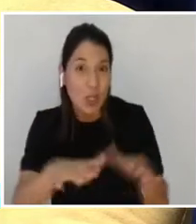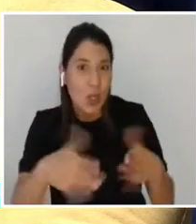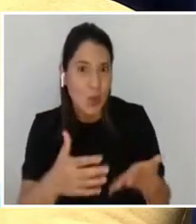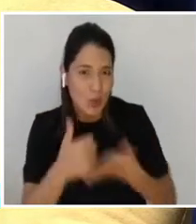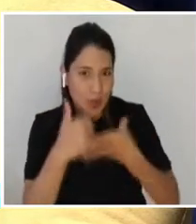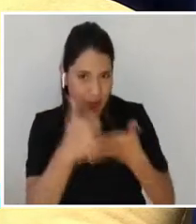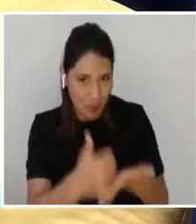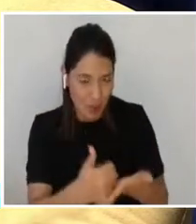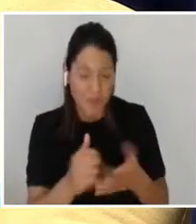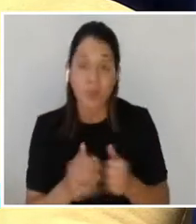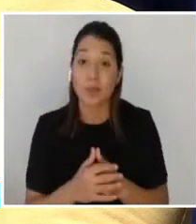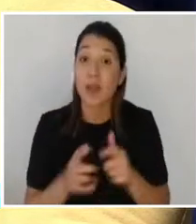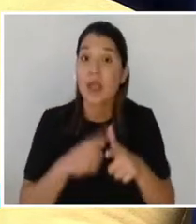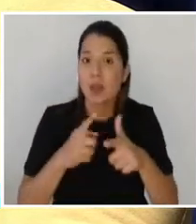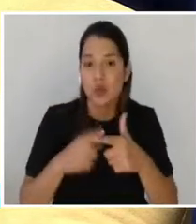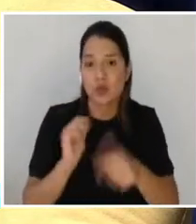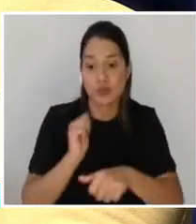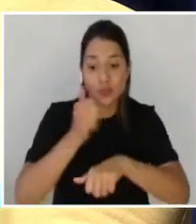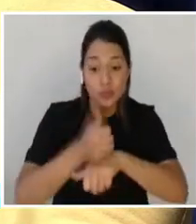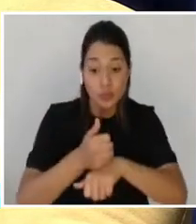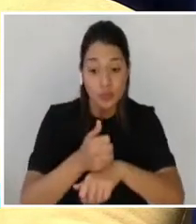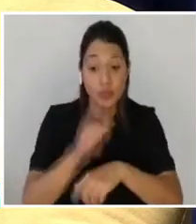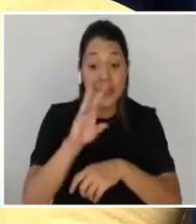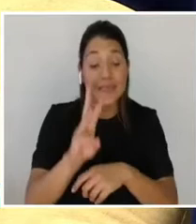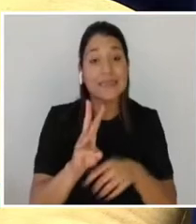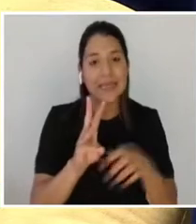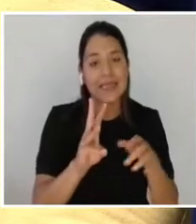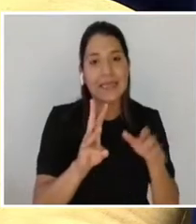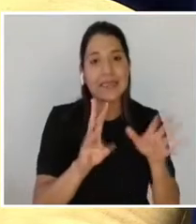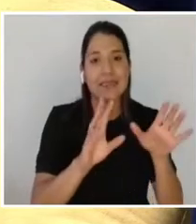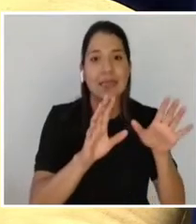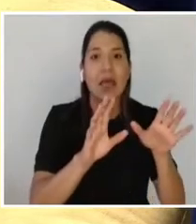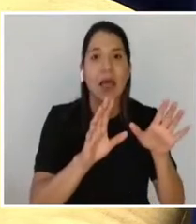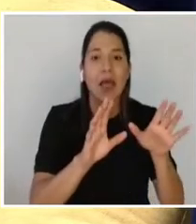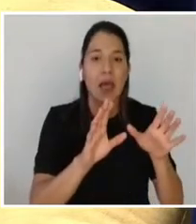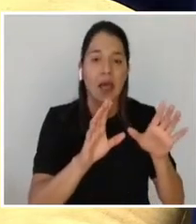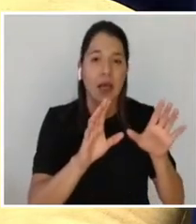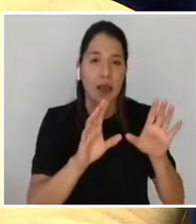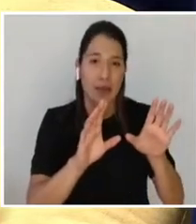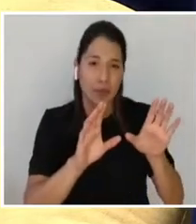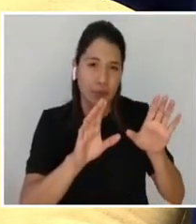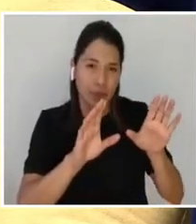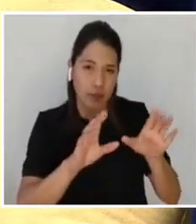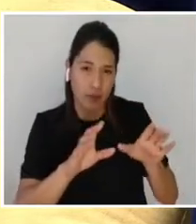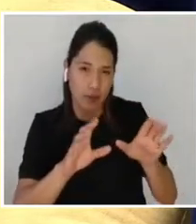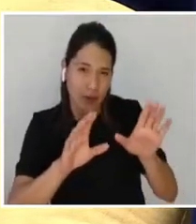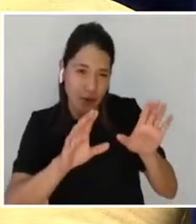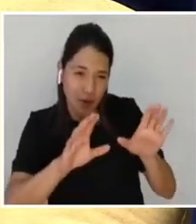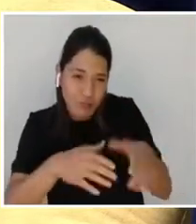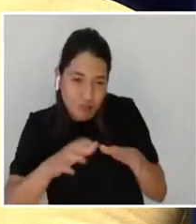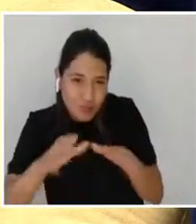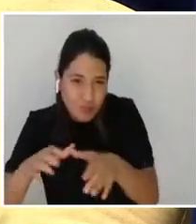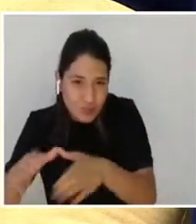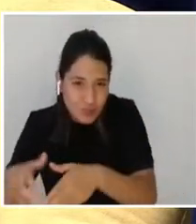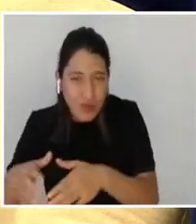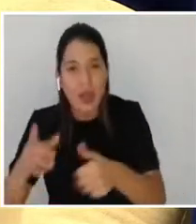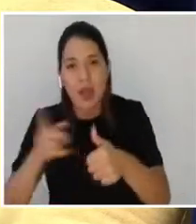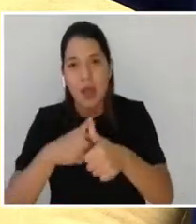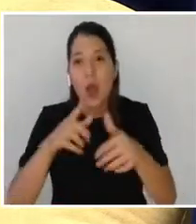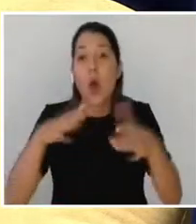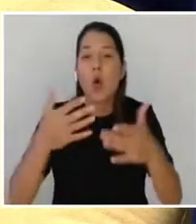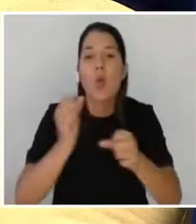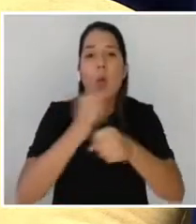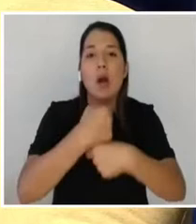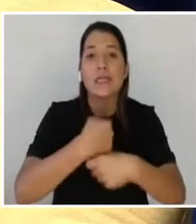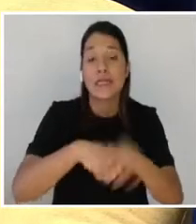que creamos estos 6 módulos, ¿verdad? En estos 6 módulos se ve desde cómo hacer el logo, ¿verdad? De la marca, hasta llegar